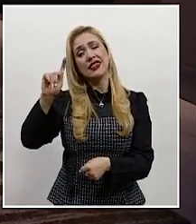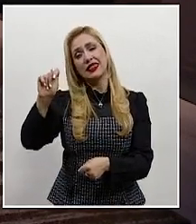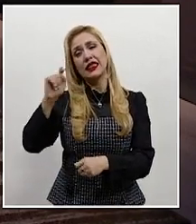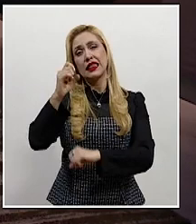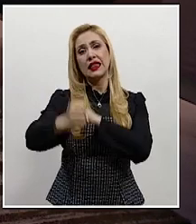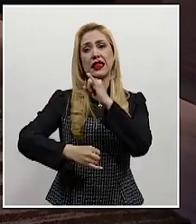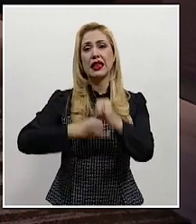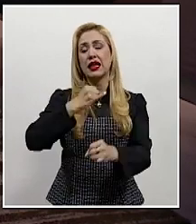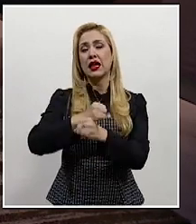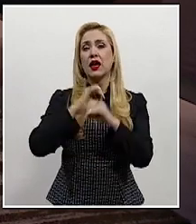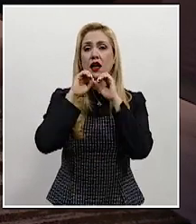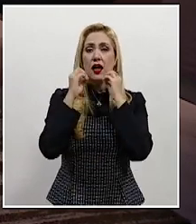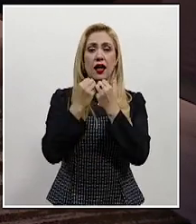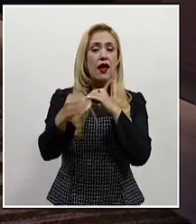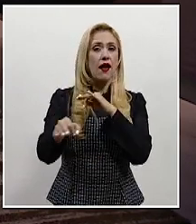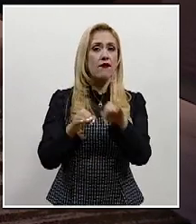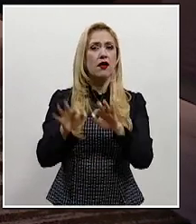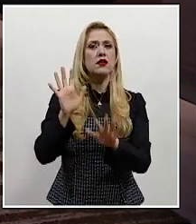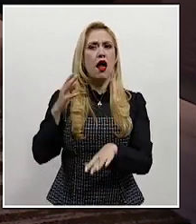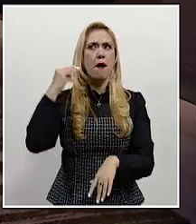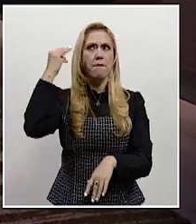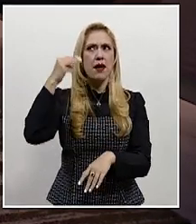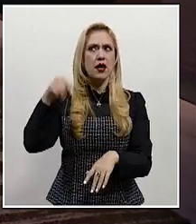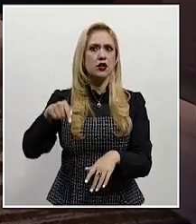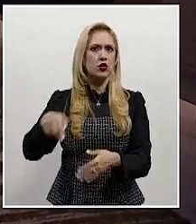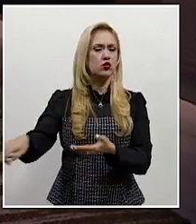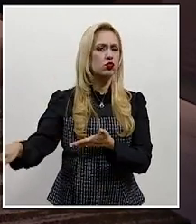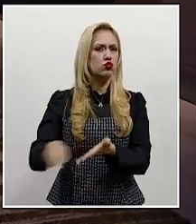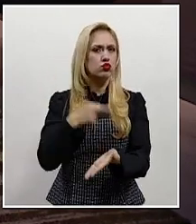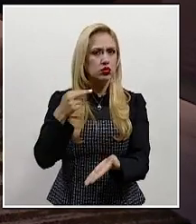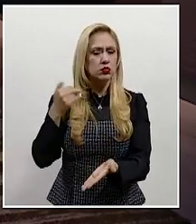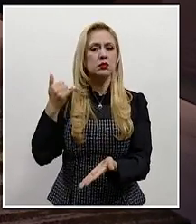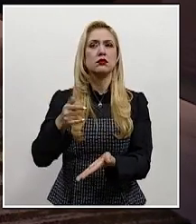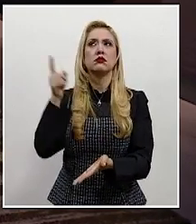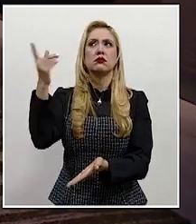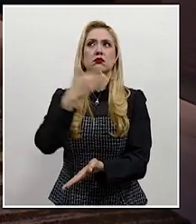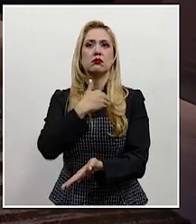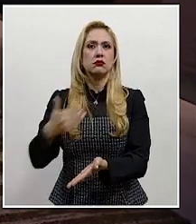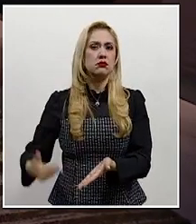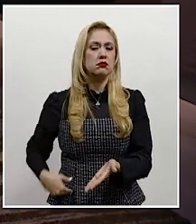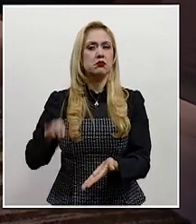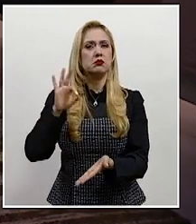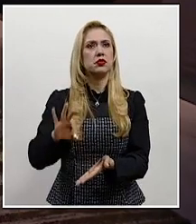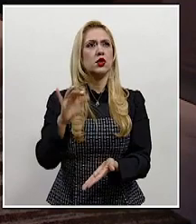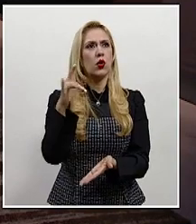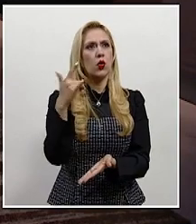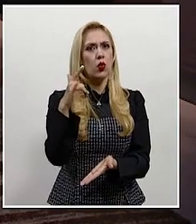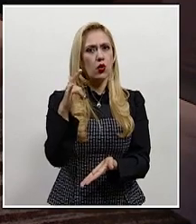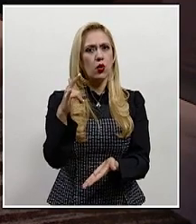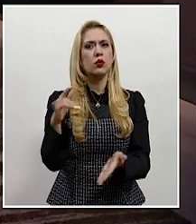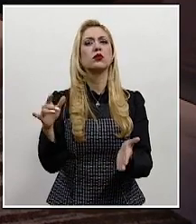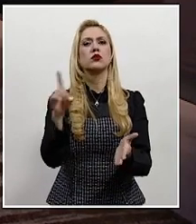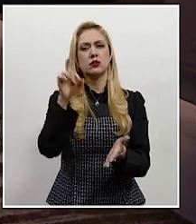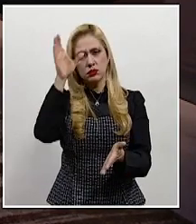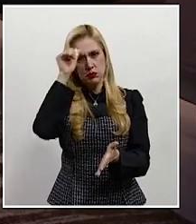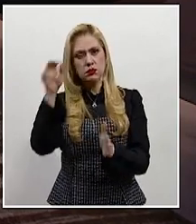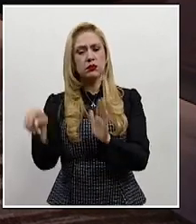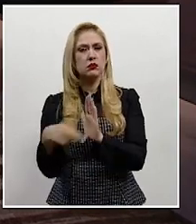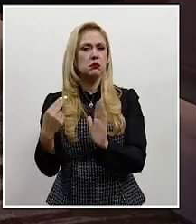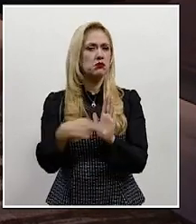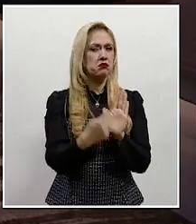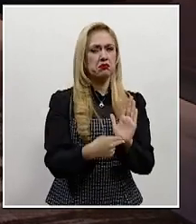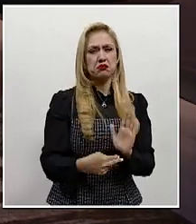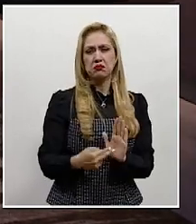el Senado en marzo de este año y depositado ya por el Ejecutivo a partir de julio. Y